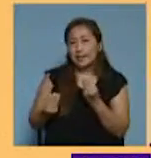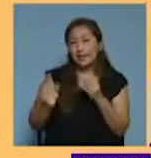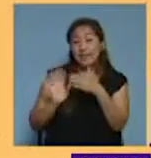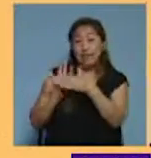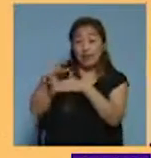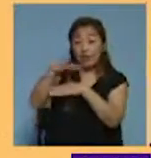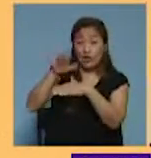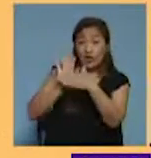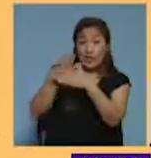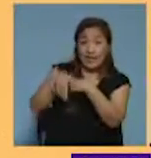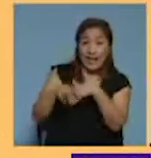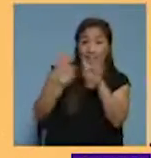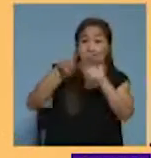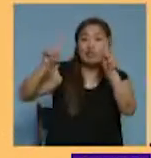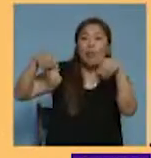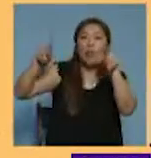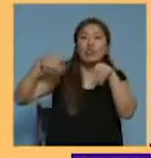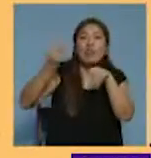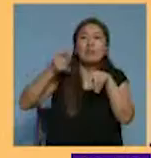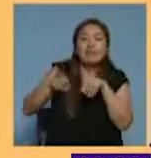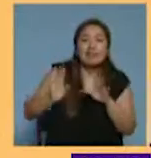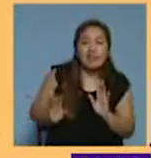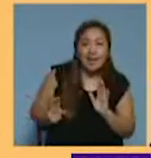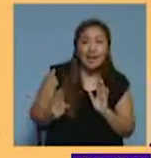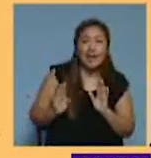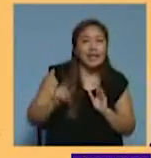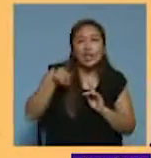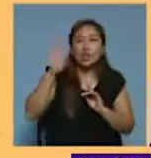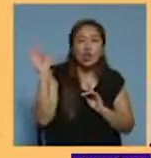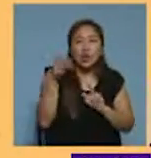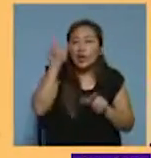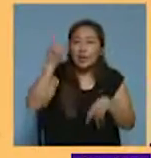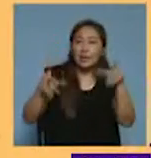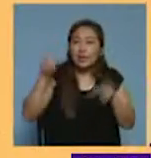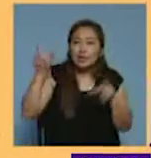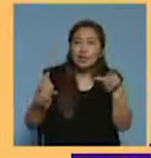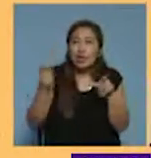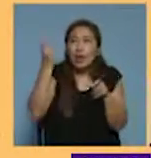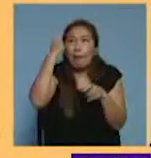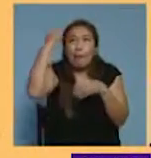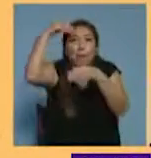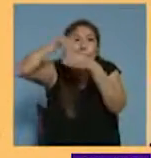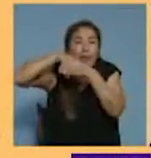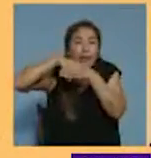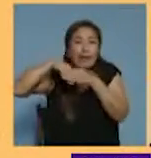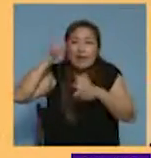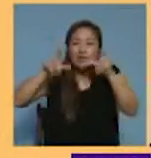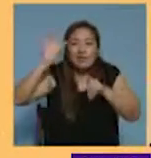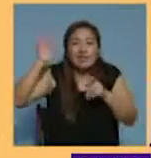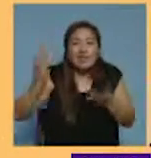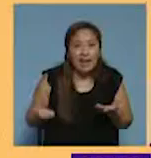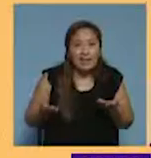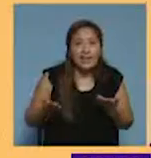volcán tiene un capítulo especial porque eso el caló hondo en el tema de la de la mentalidad social un mes al cual se